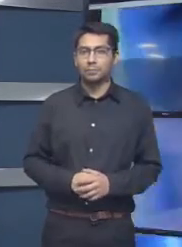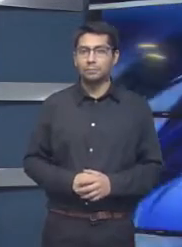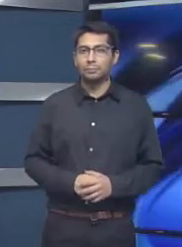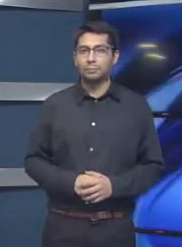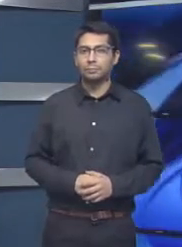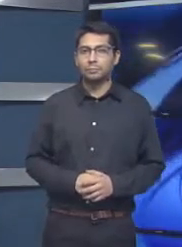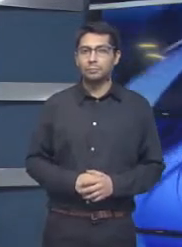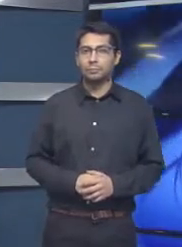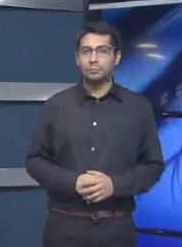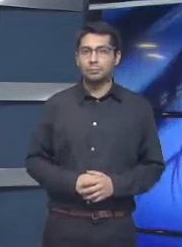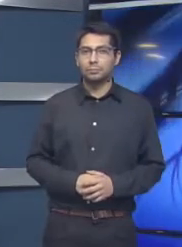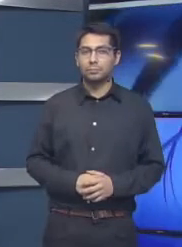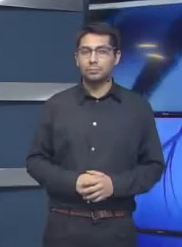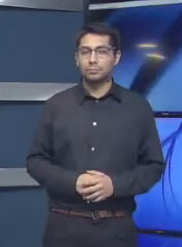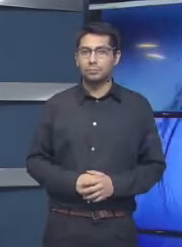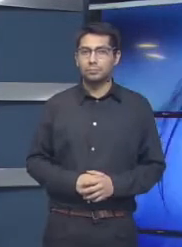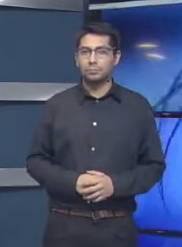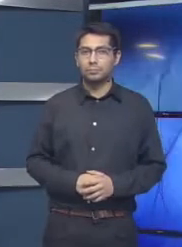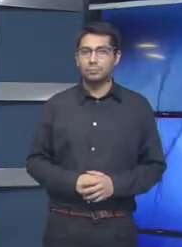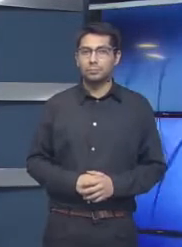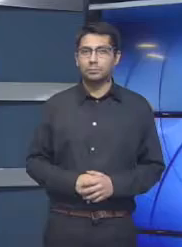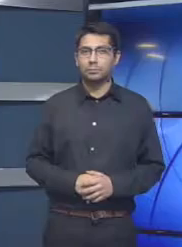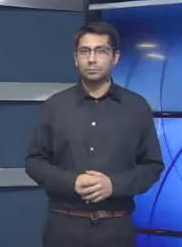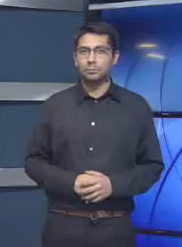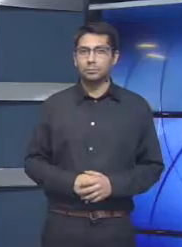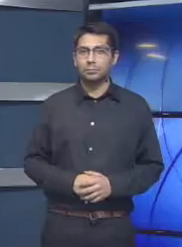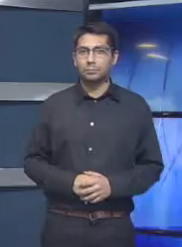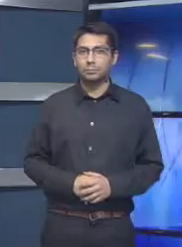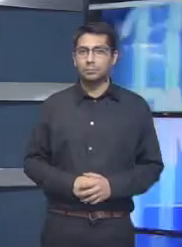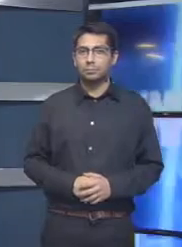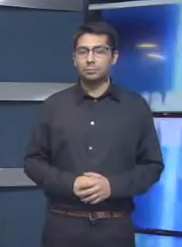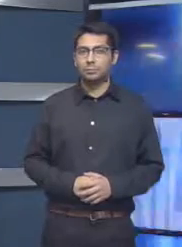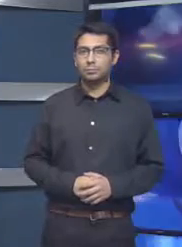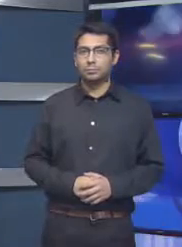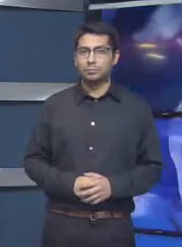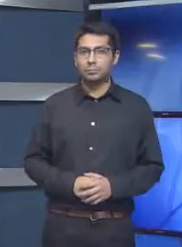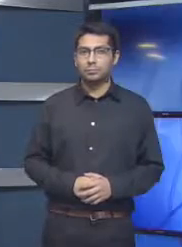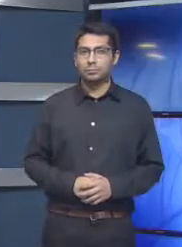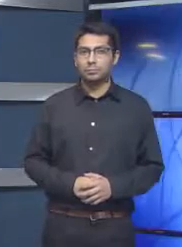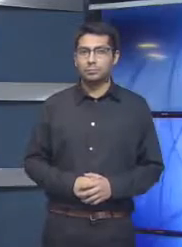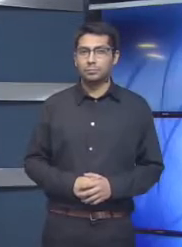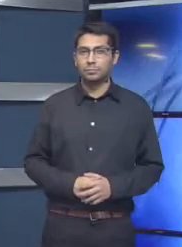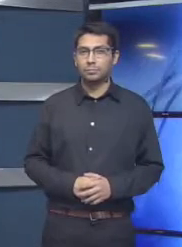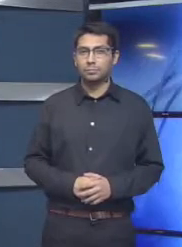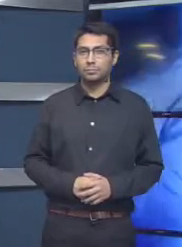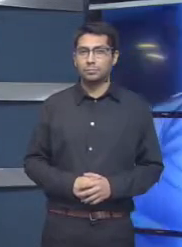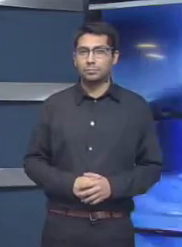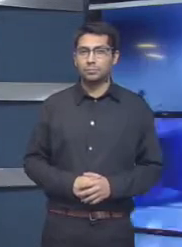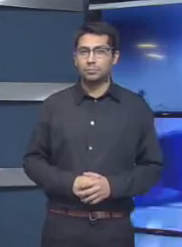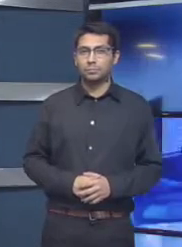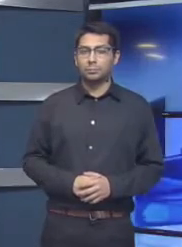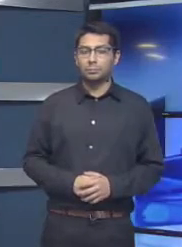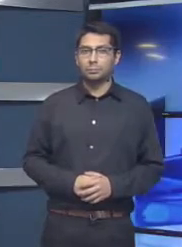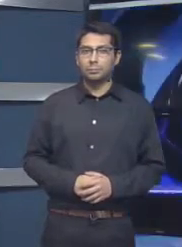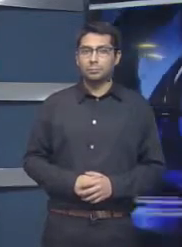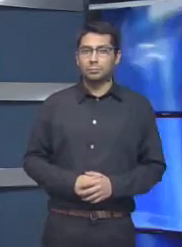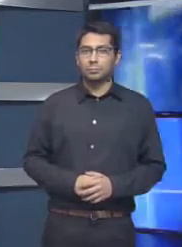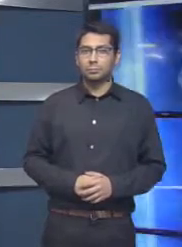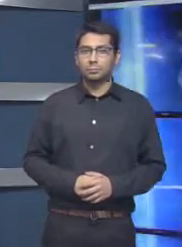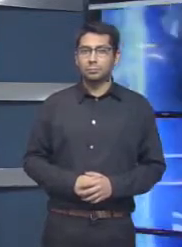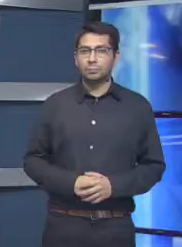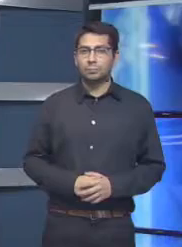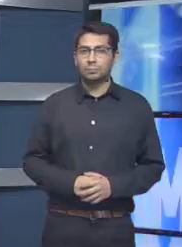construcción? Sí, por supuesto. Cuando comienza un escasez,